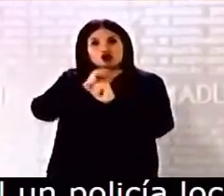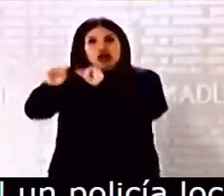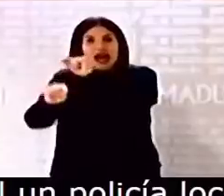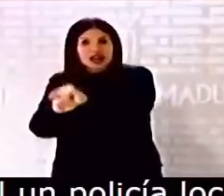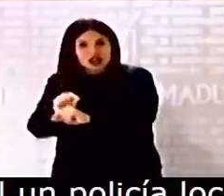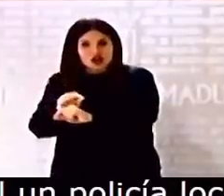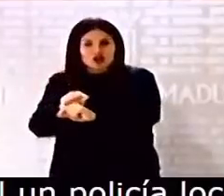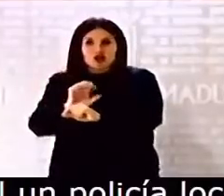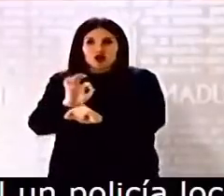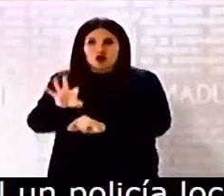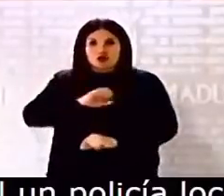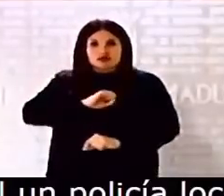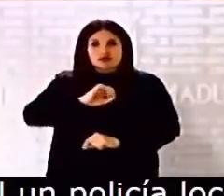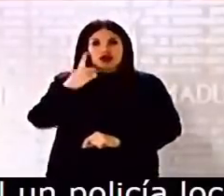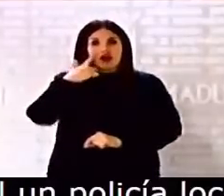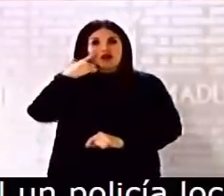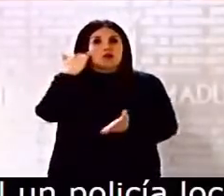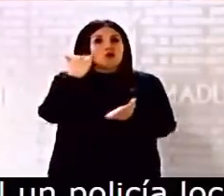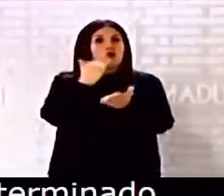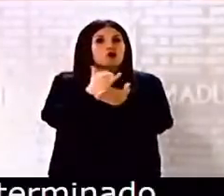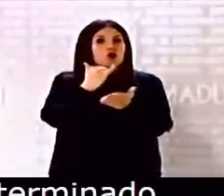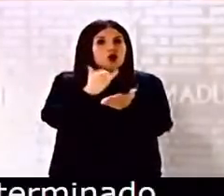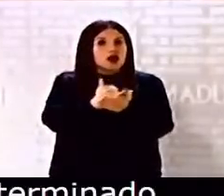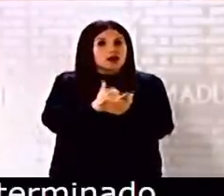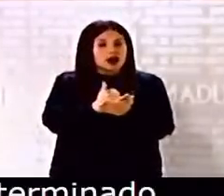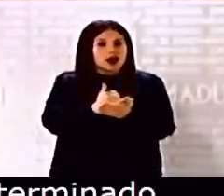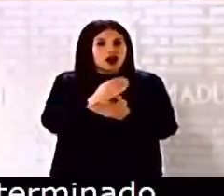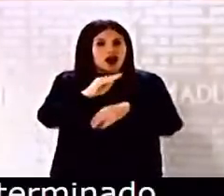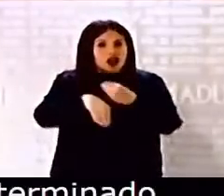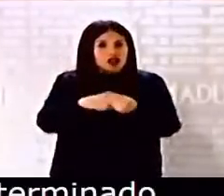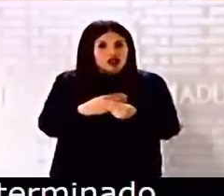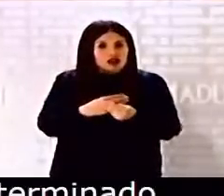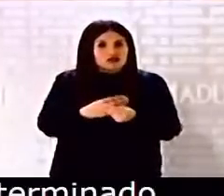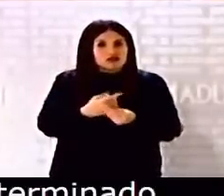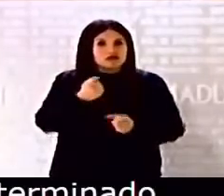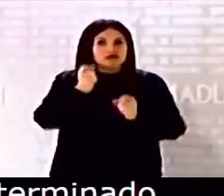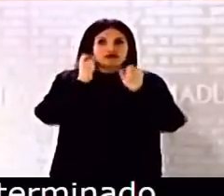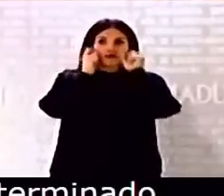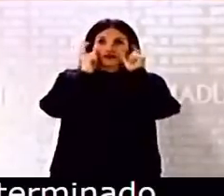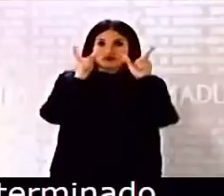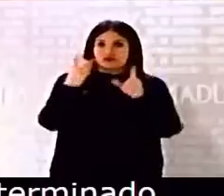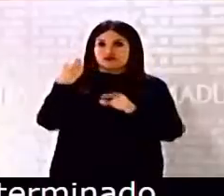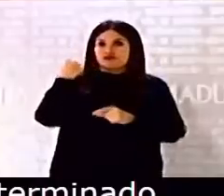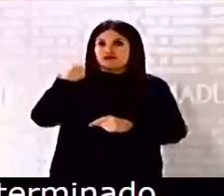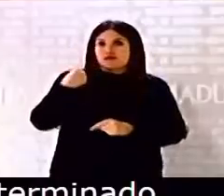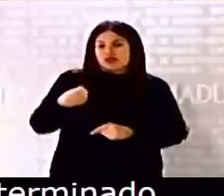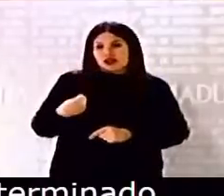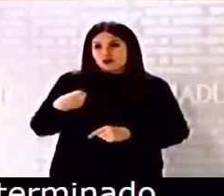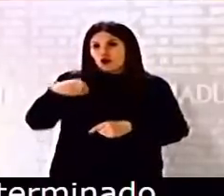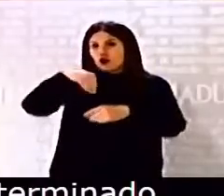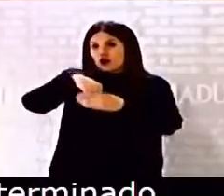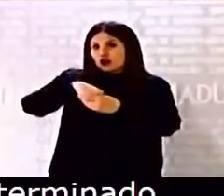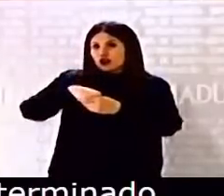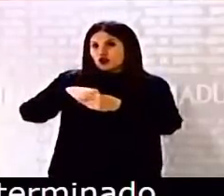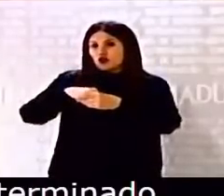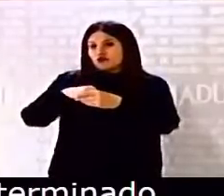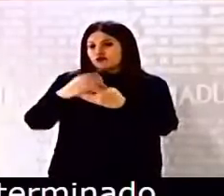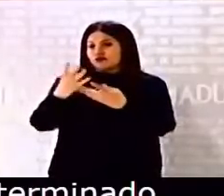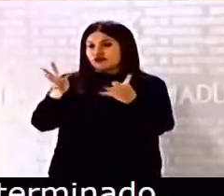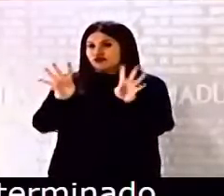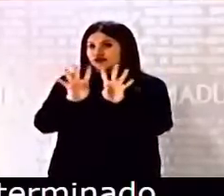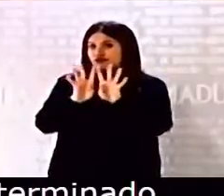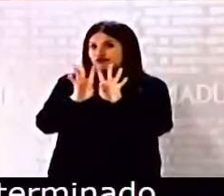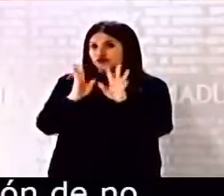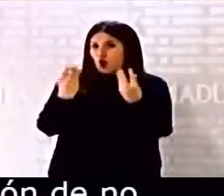se evidencia por el análisis epidemiológico de que ha ocurrido en una reunión de no convivientes,